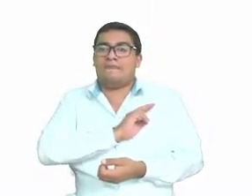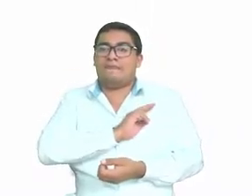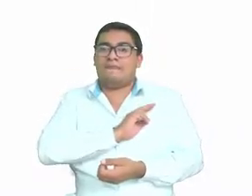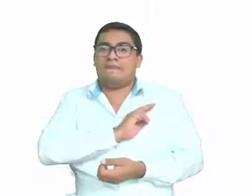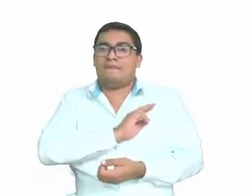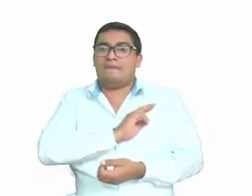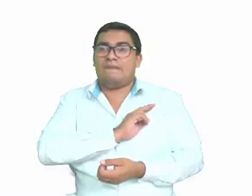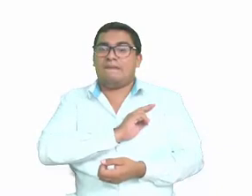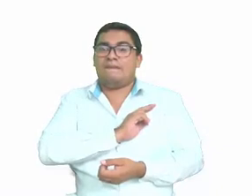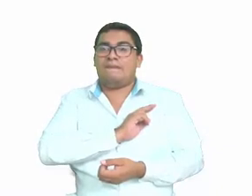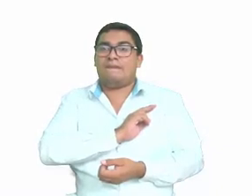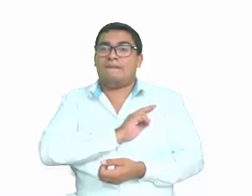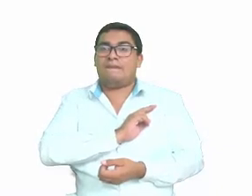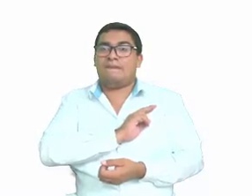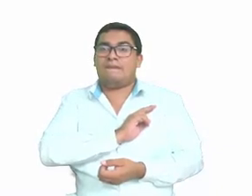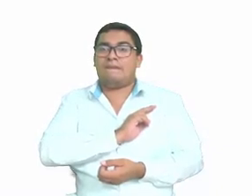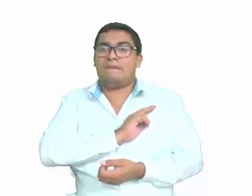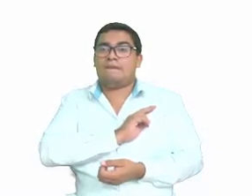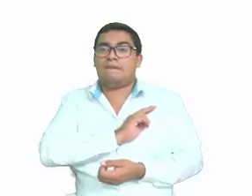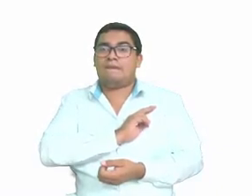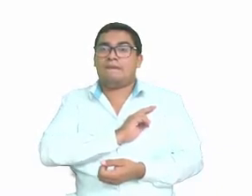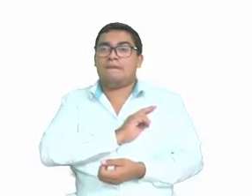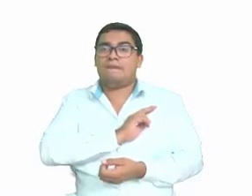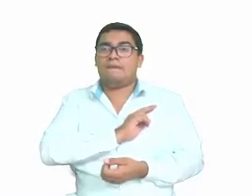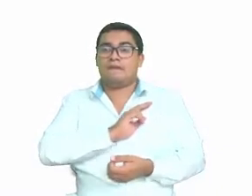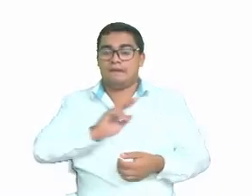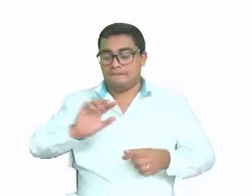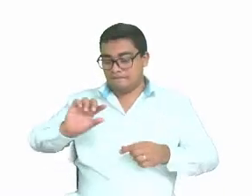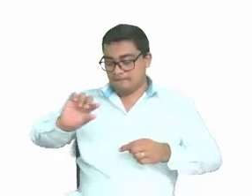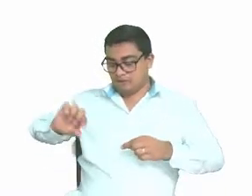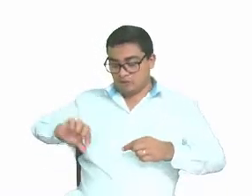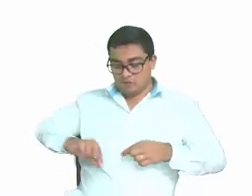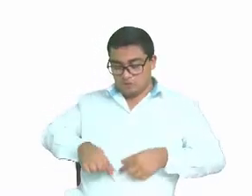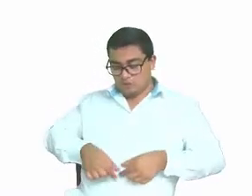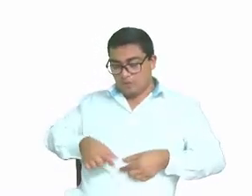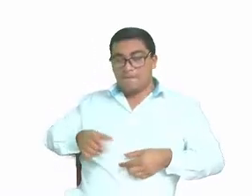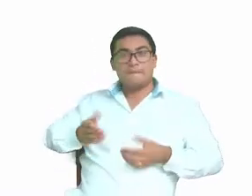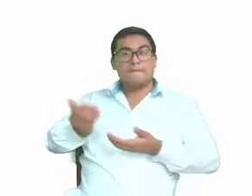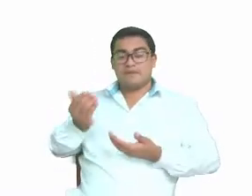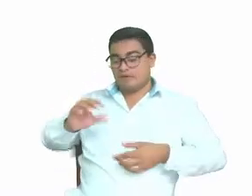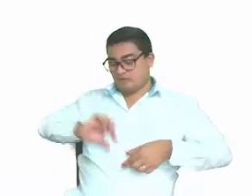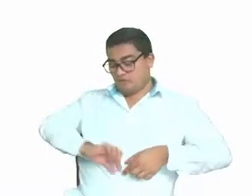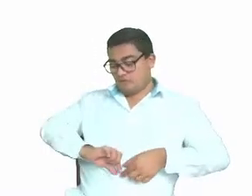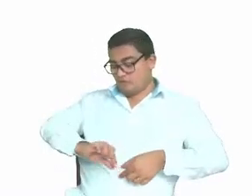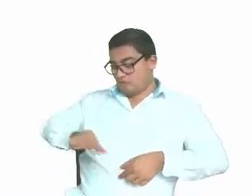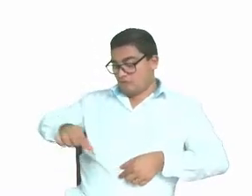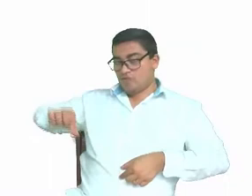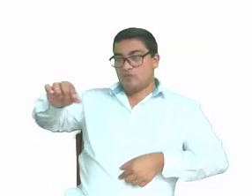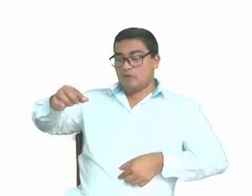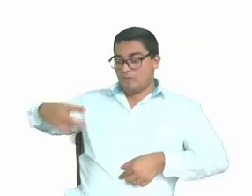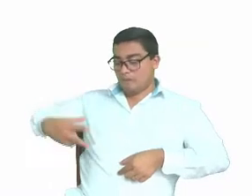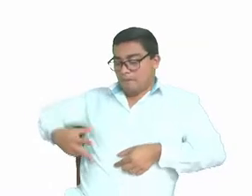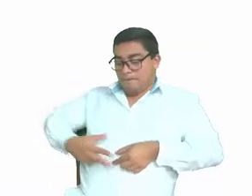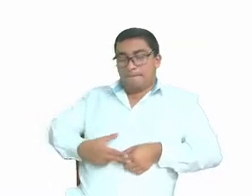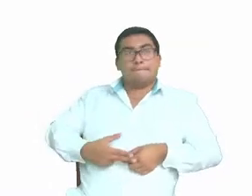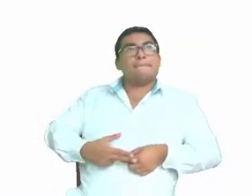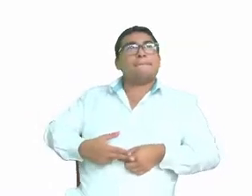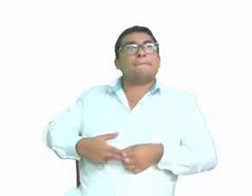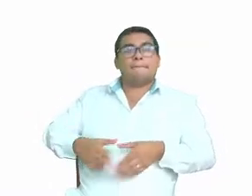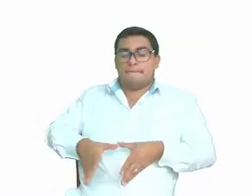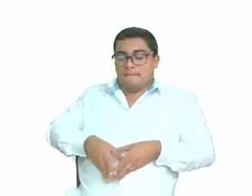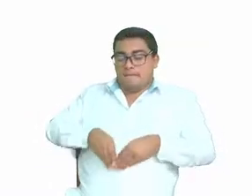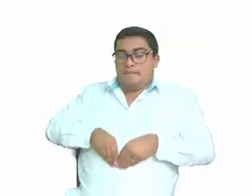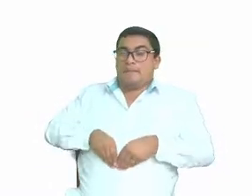vivir. Pero una vez que cortan el cordón de la placenta, comienza el corazón a cerrarse esos orificios y a